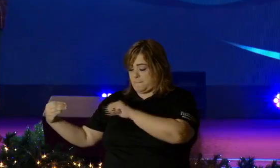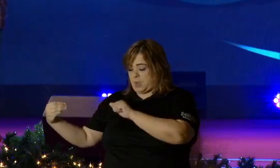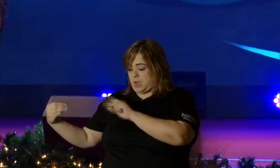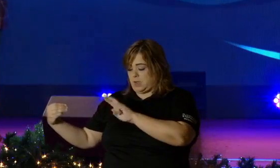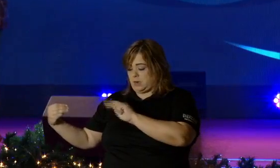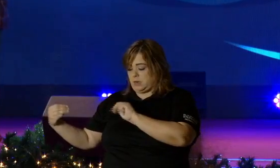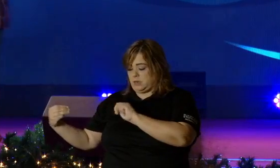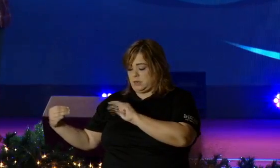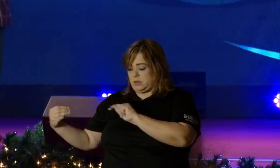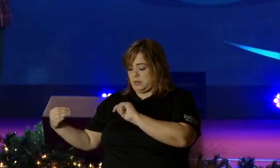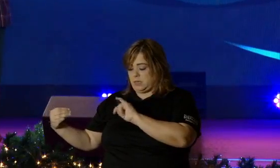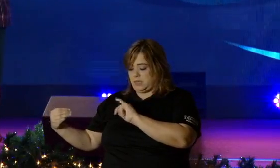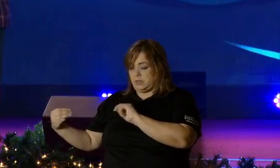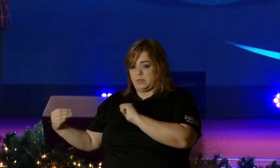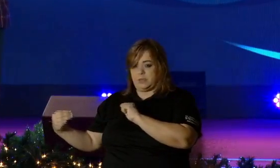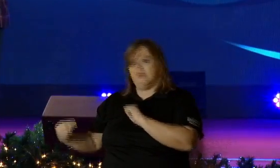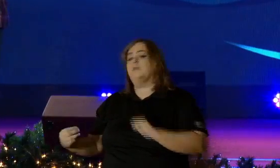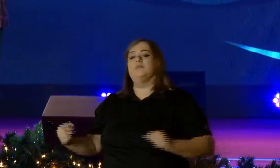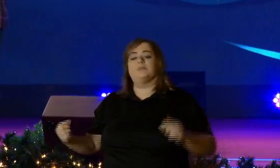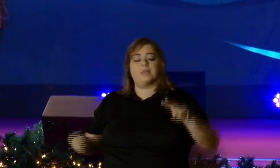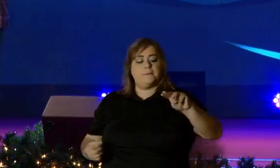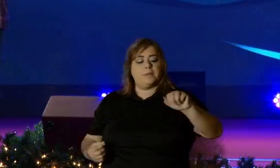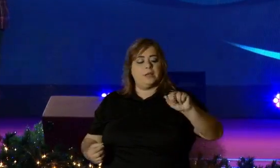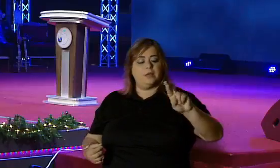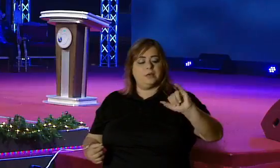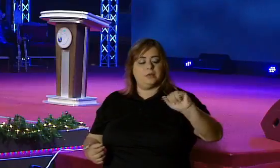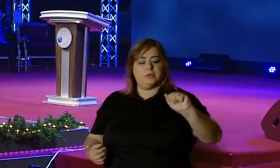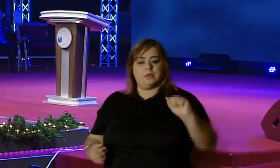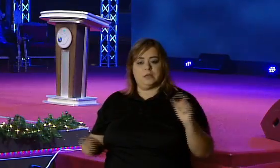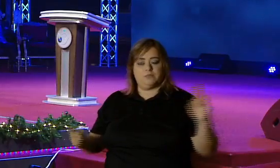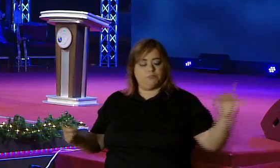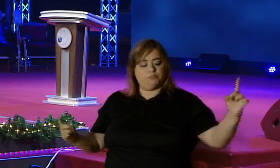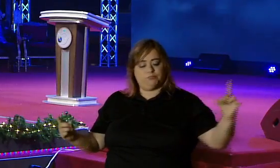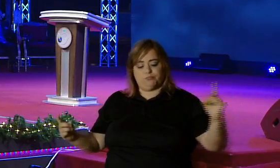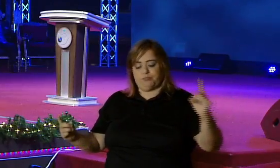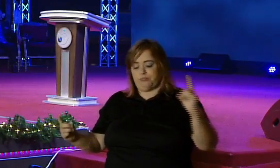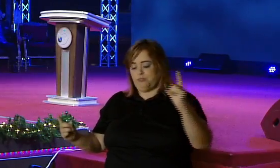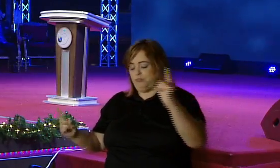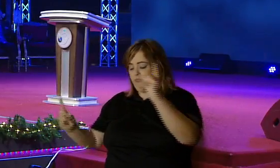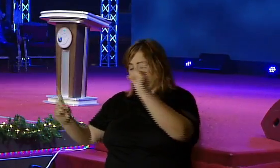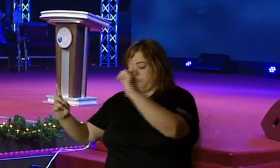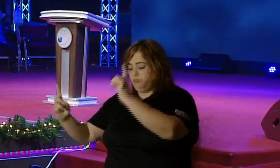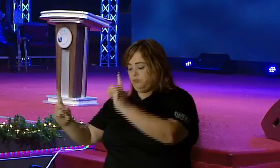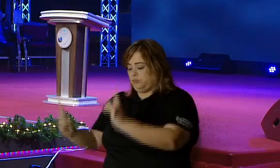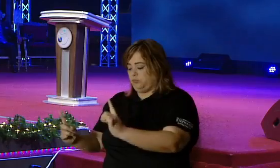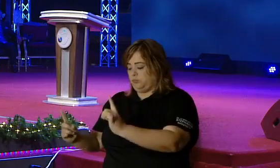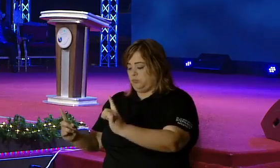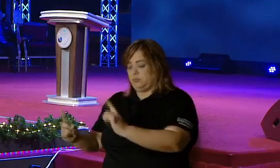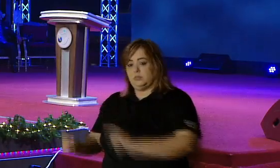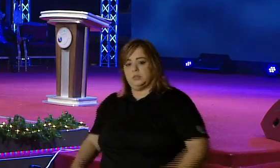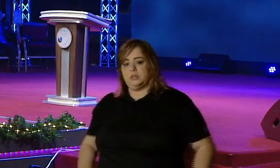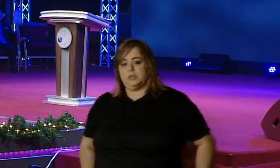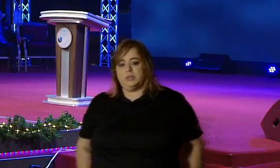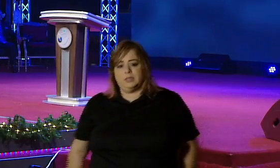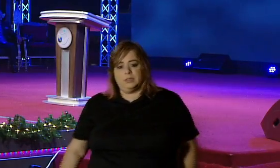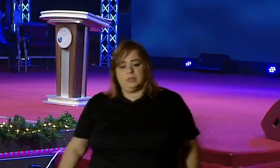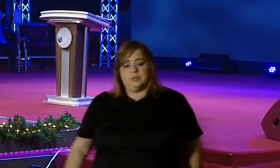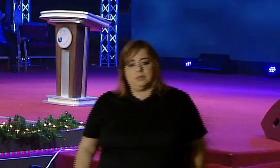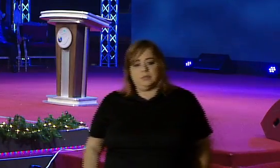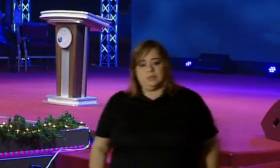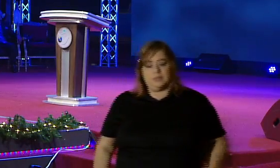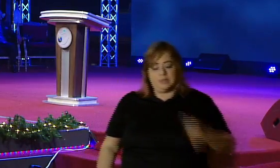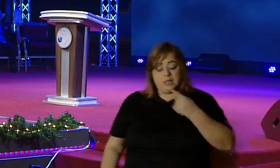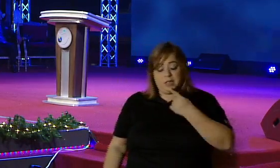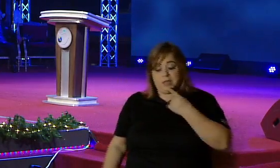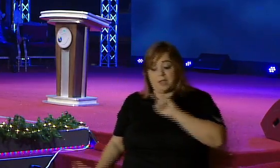Entonces los judíos estaban en casa con ella y la consolaba, y cuando vieron que María se levantó, se fueron detrás de ella. Dice, va a llorar al